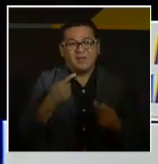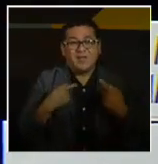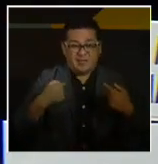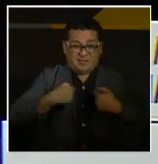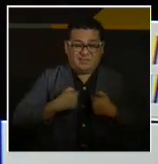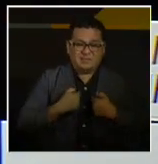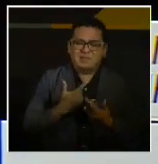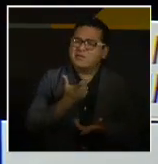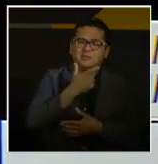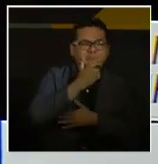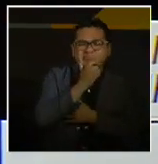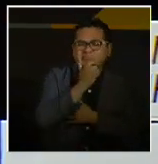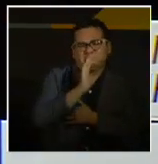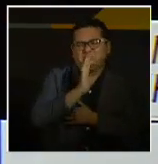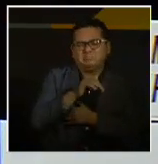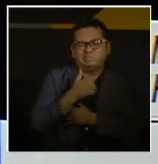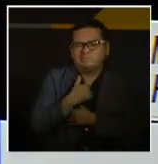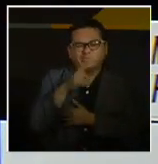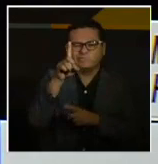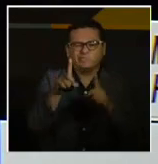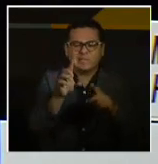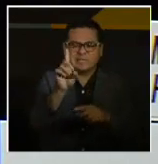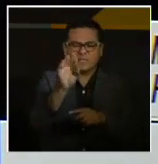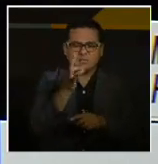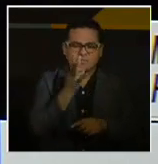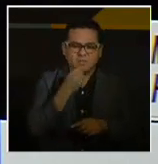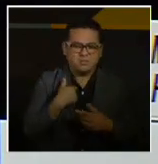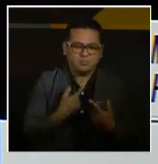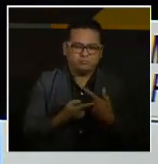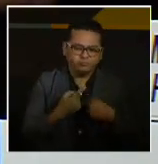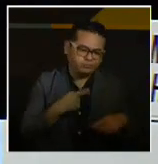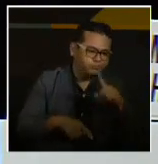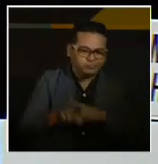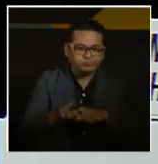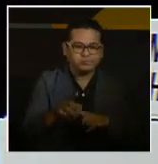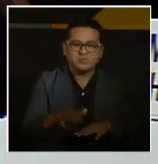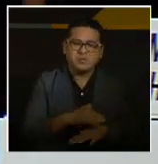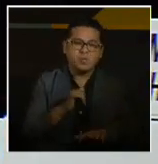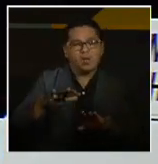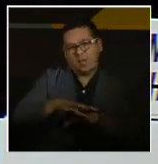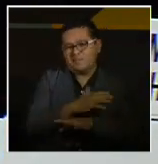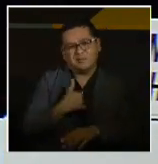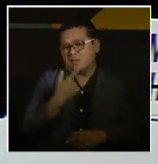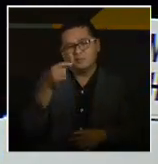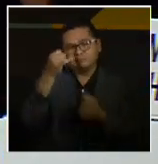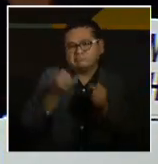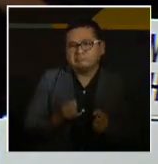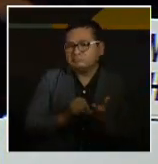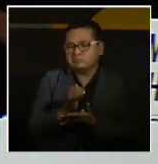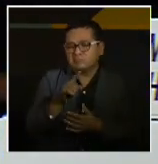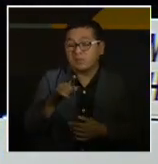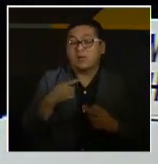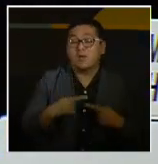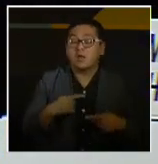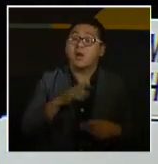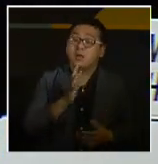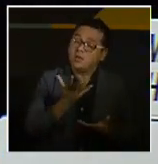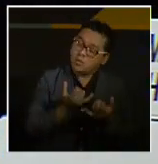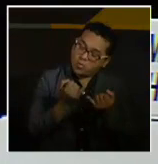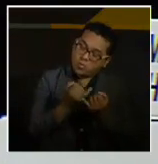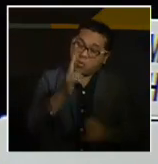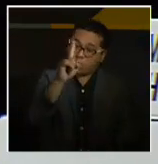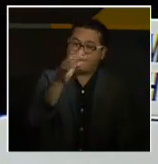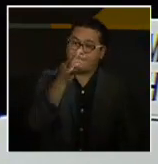ciudadano o la ciudadana así lo desea, tiene 30 segundos para hacer uso de su derecho a réplica. Y el candidato tendrá